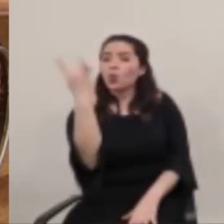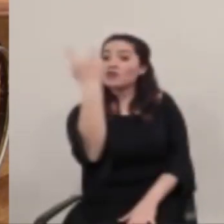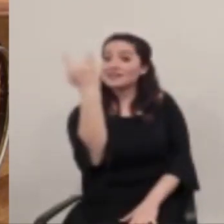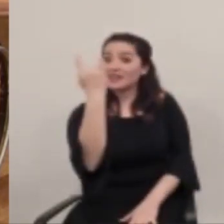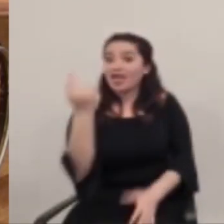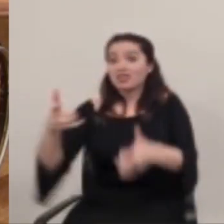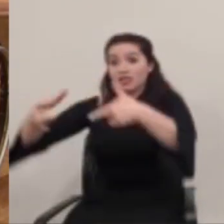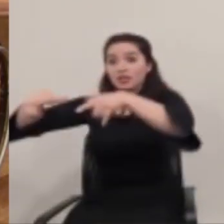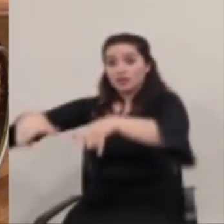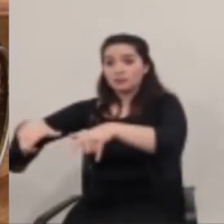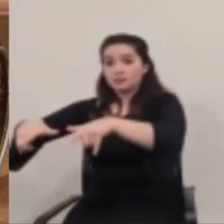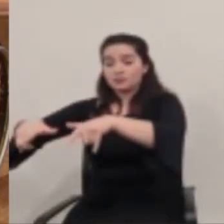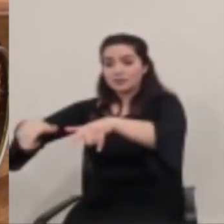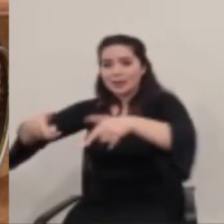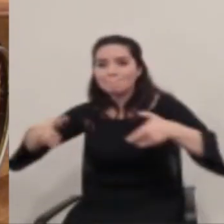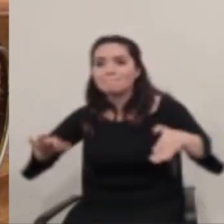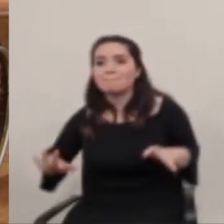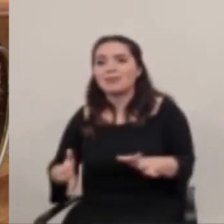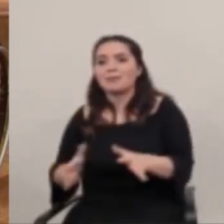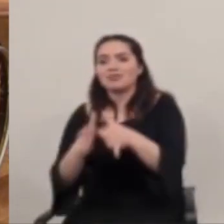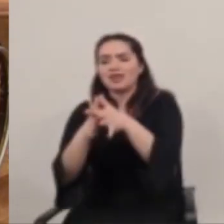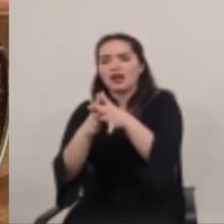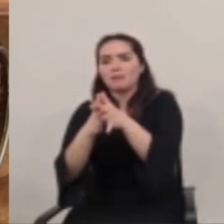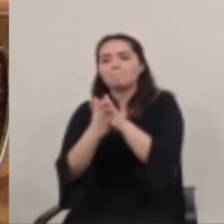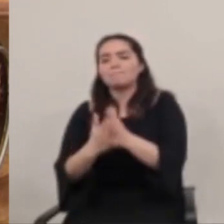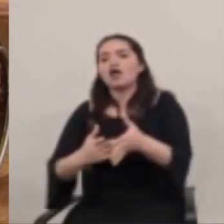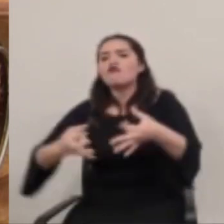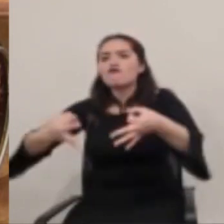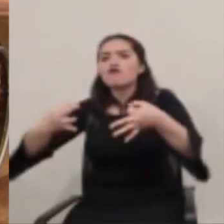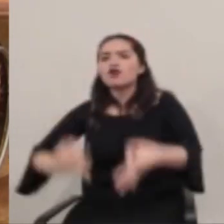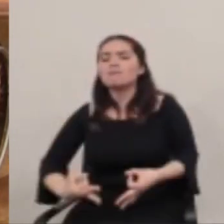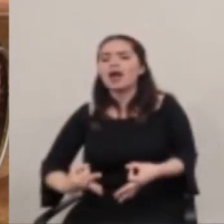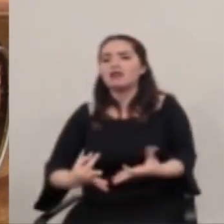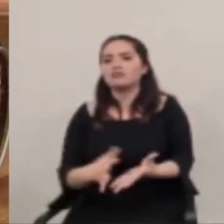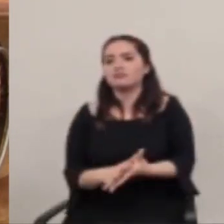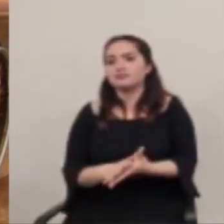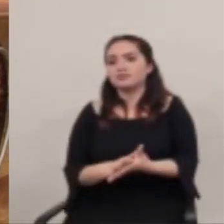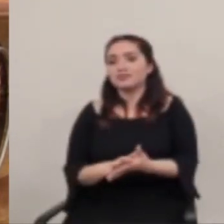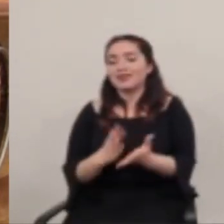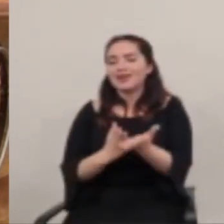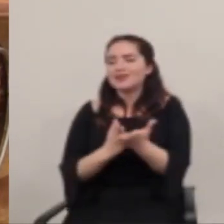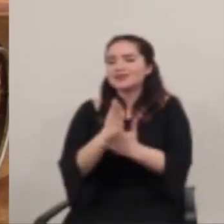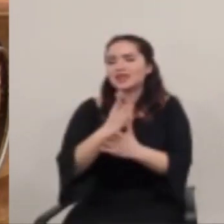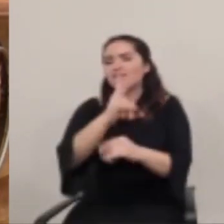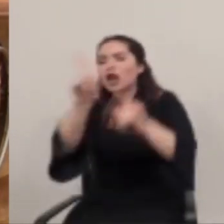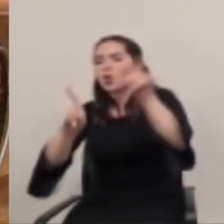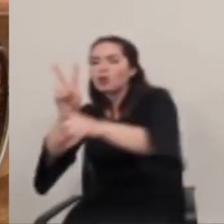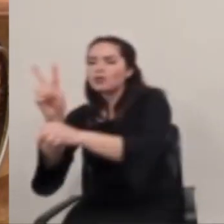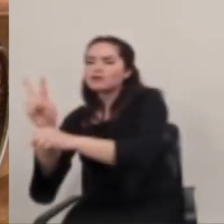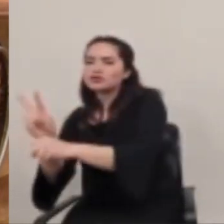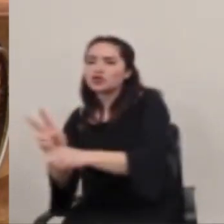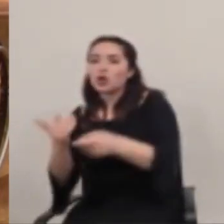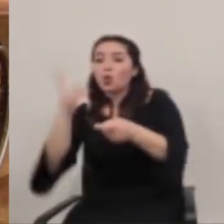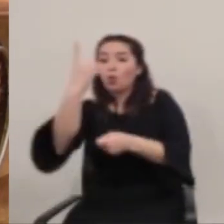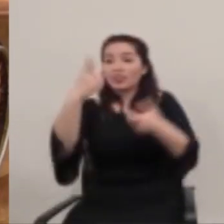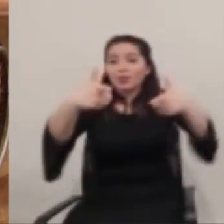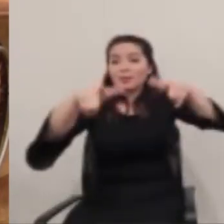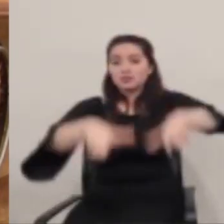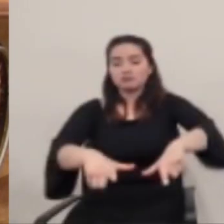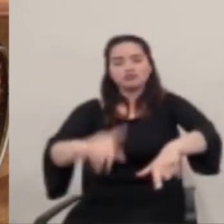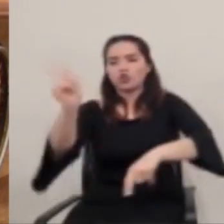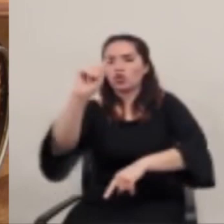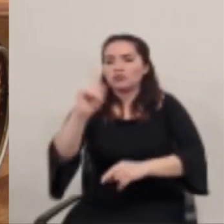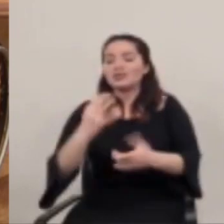universidad implementara de manera formal, ya no de forma aislada, no como iniciativa de algunos profesores o de algún departamento, sino como